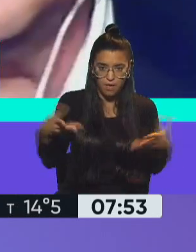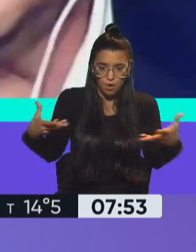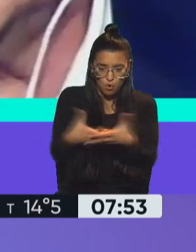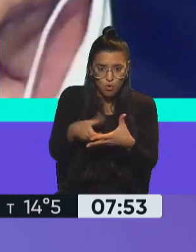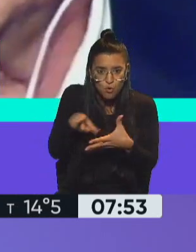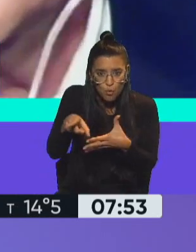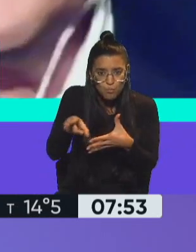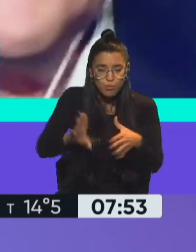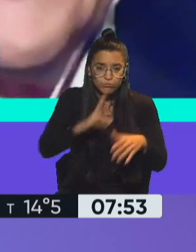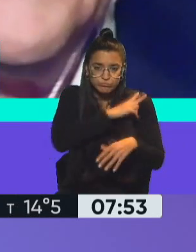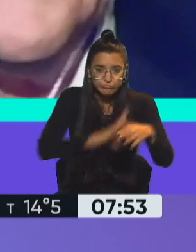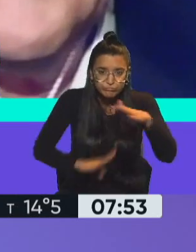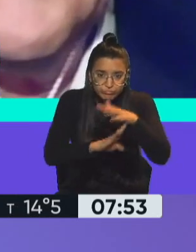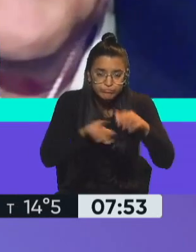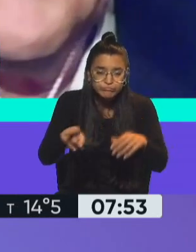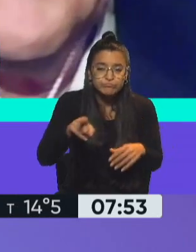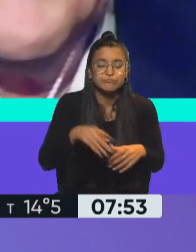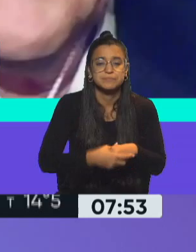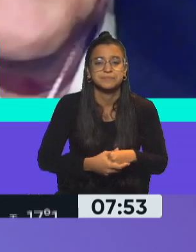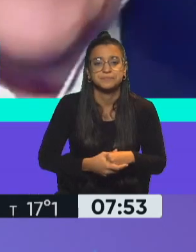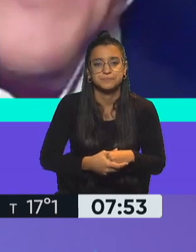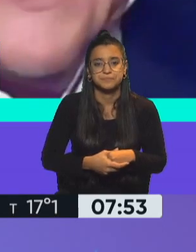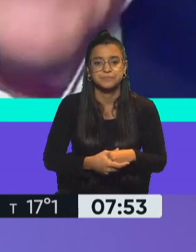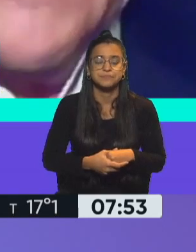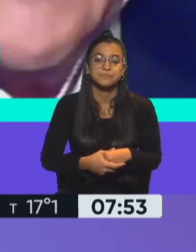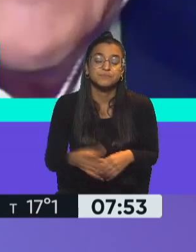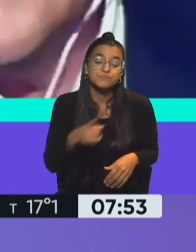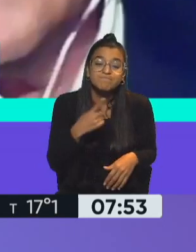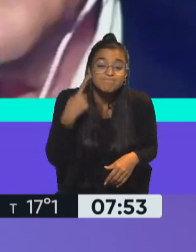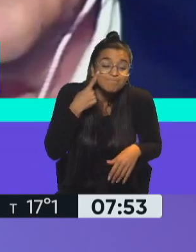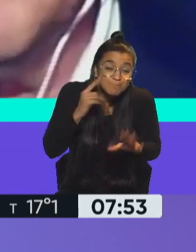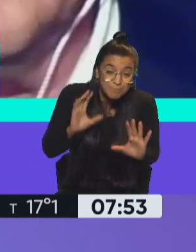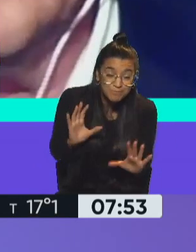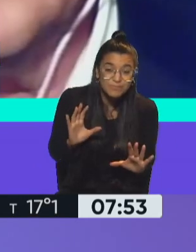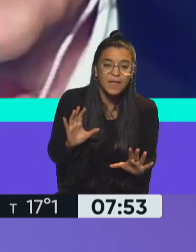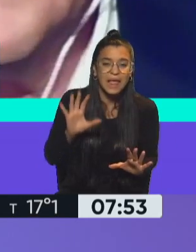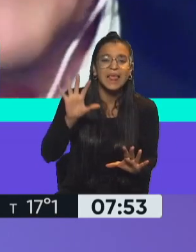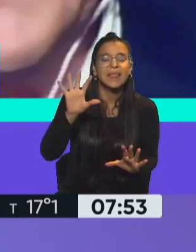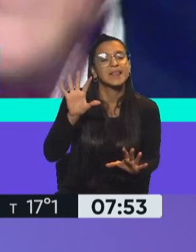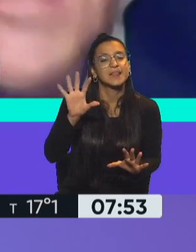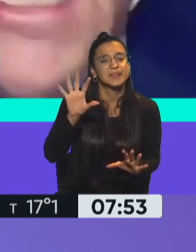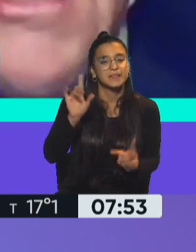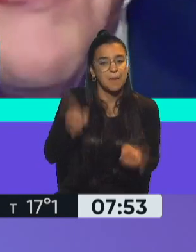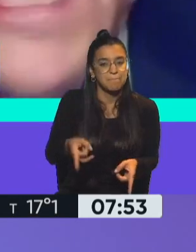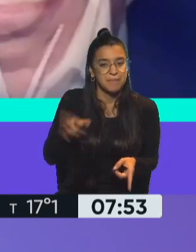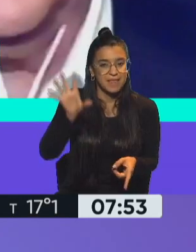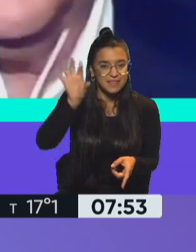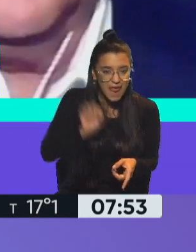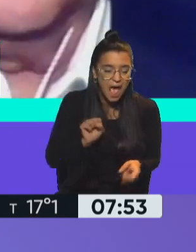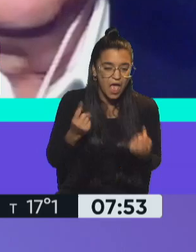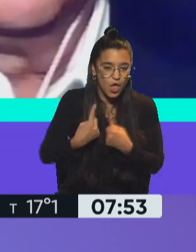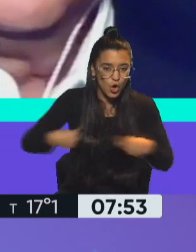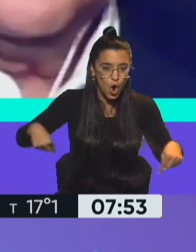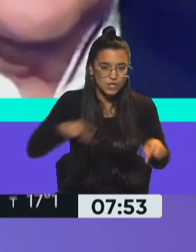división, y que todo hace prever que trajeron